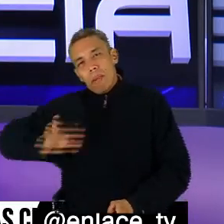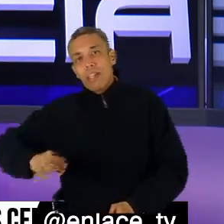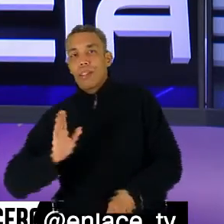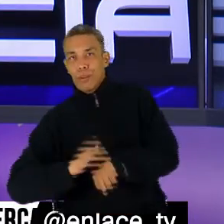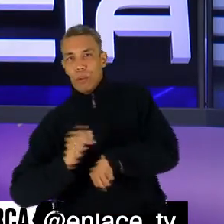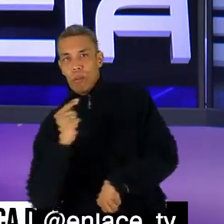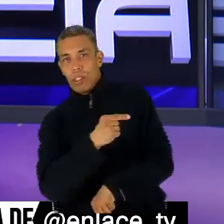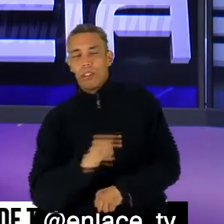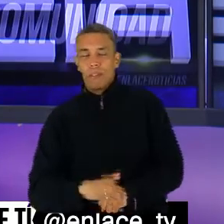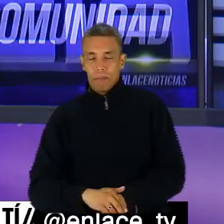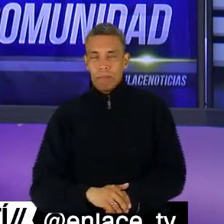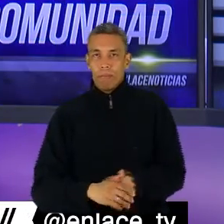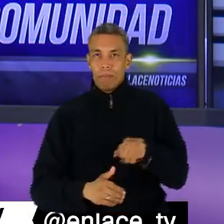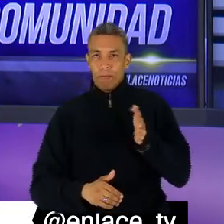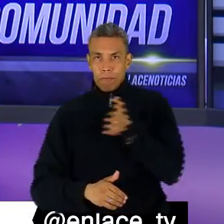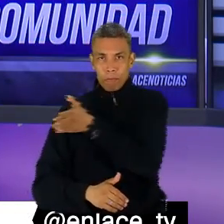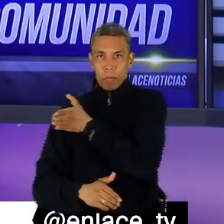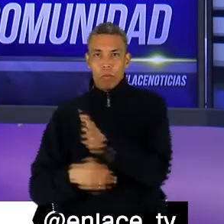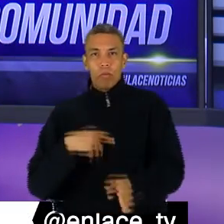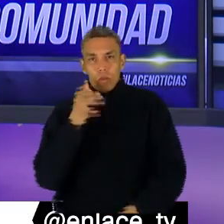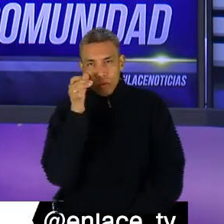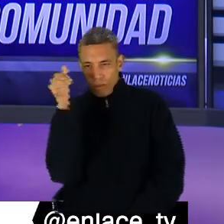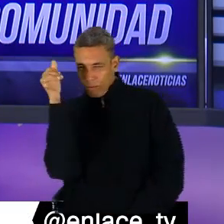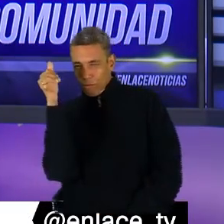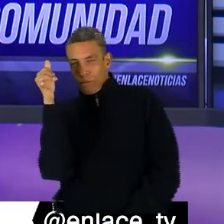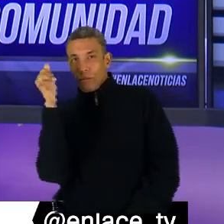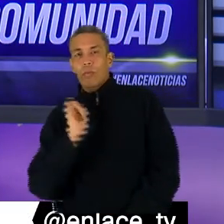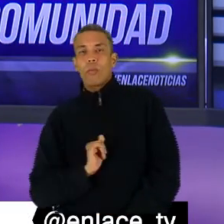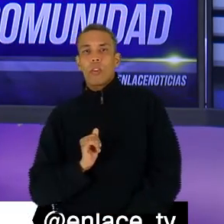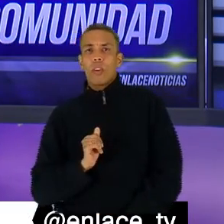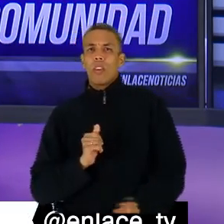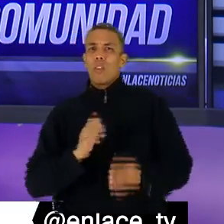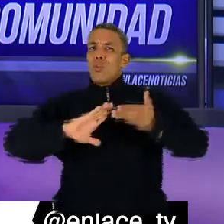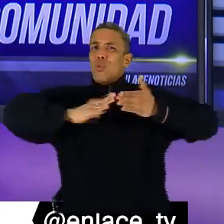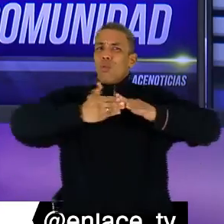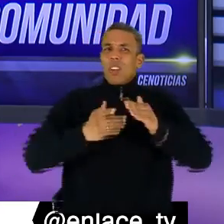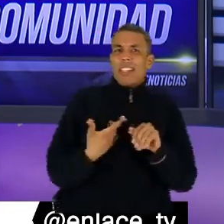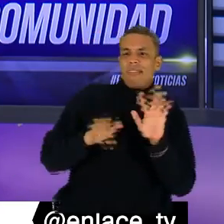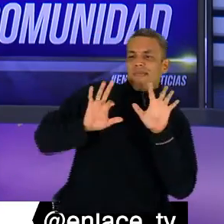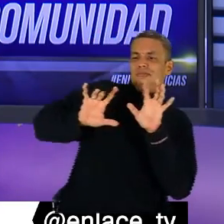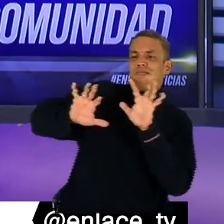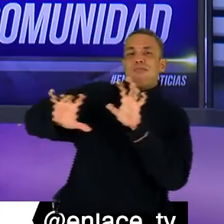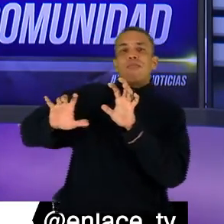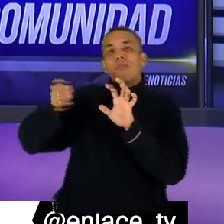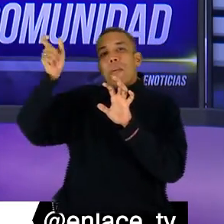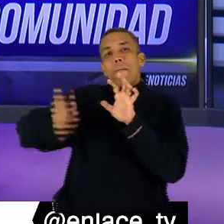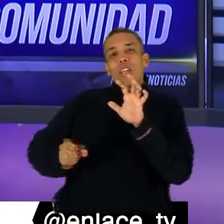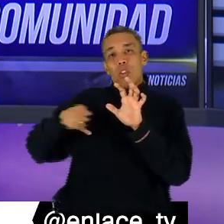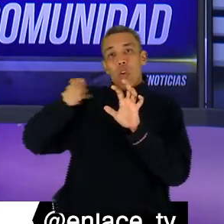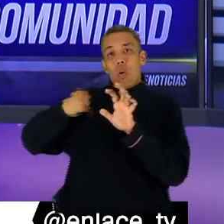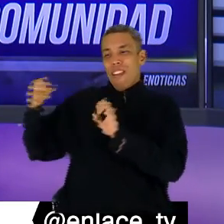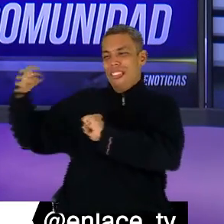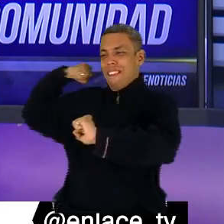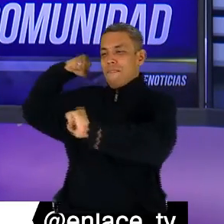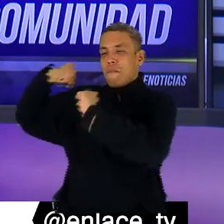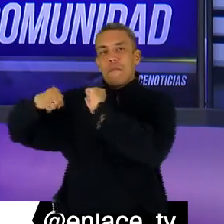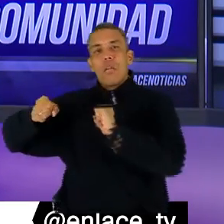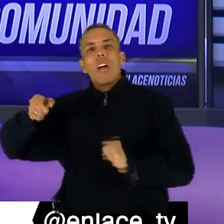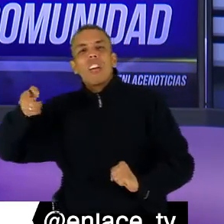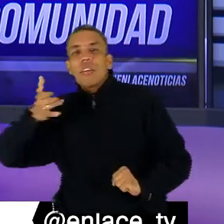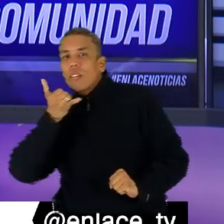En cámara de seguridad fueron captados los momentos en que una multitud estuvo a punto de linchar a un joven que al parecer acababa de hurtar